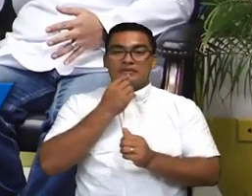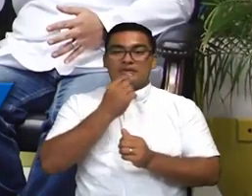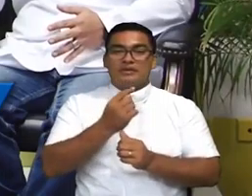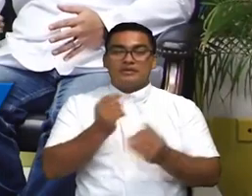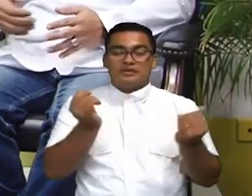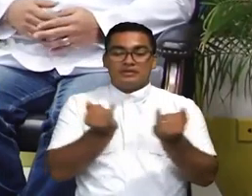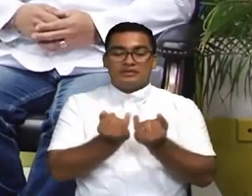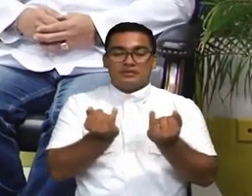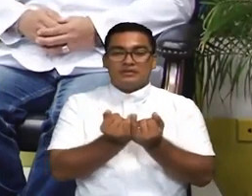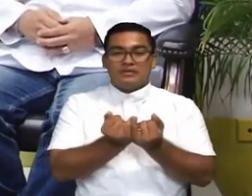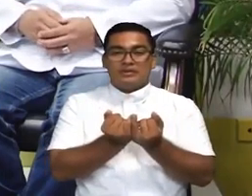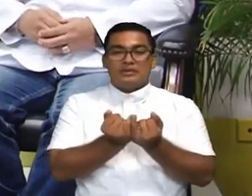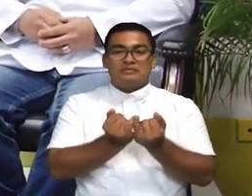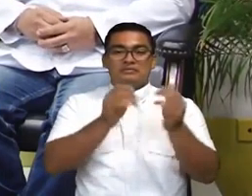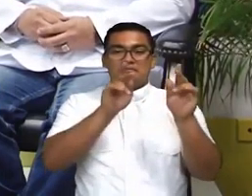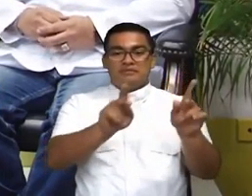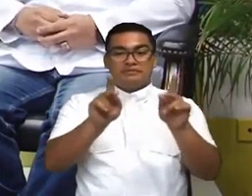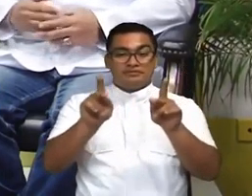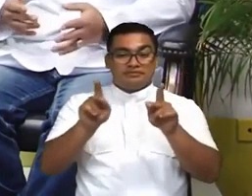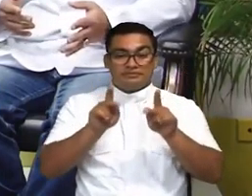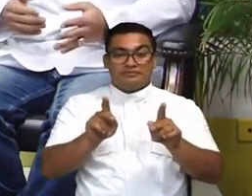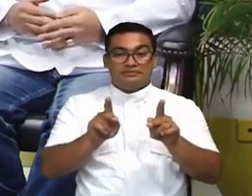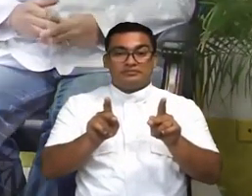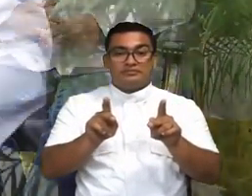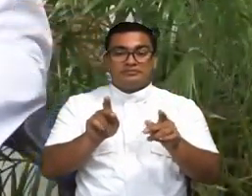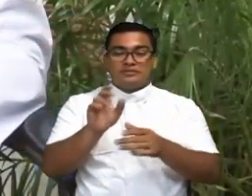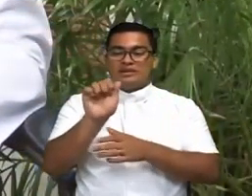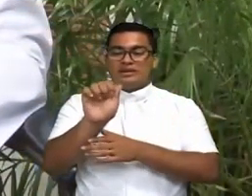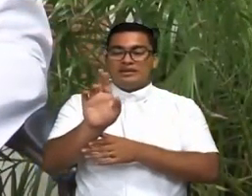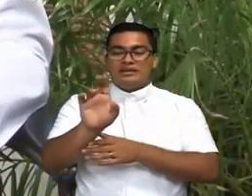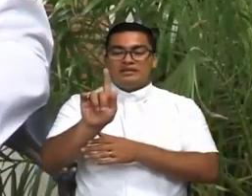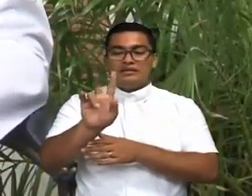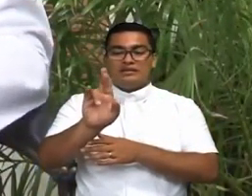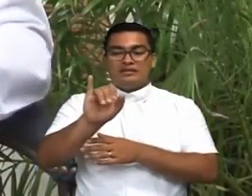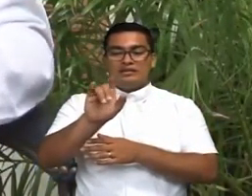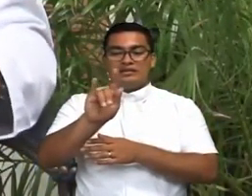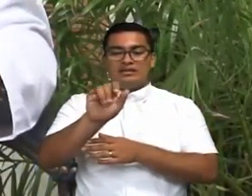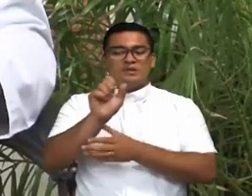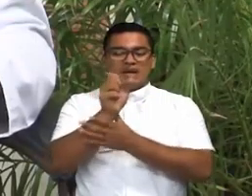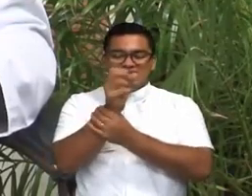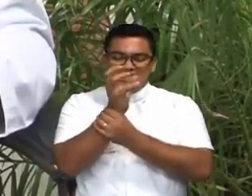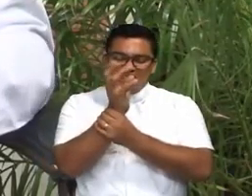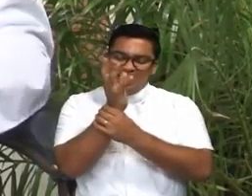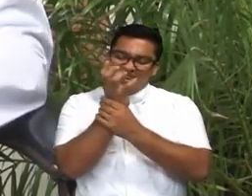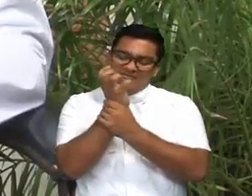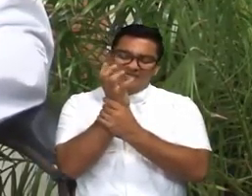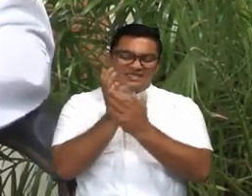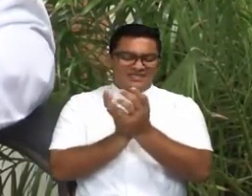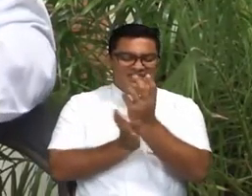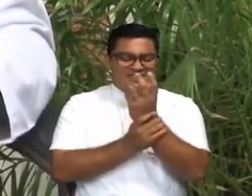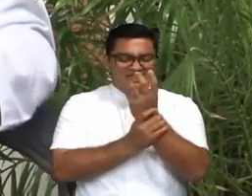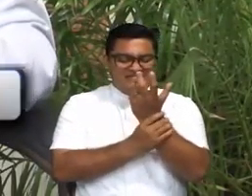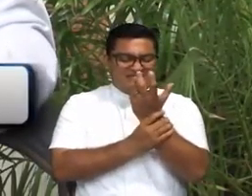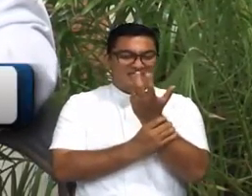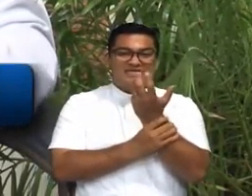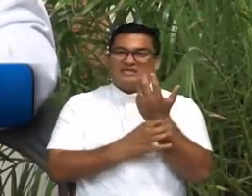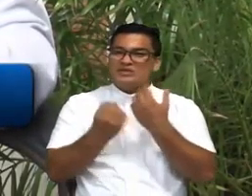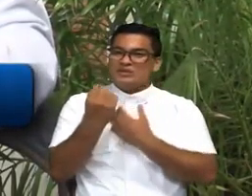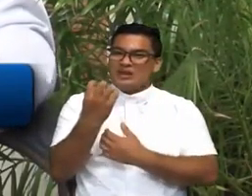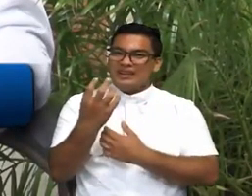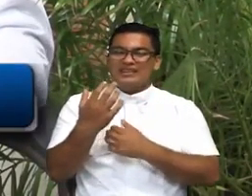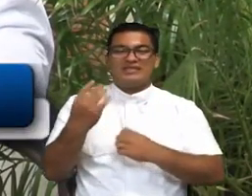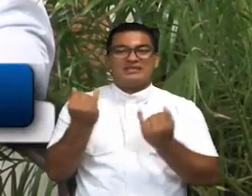vasoconstricción, ¿ya? Hay personas que padecen de artritis que ya tienen lesiones en sus articulaciones, ¿ya? Al haber mayor exposición